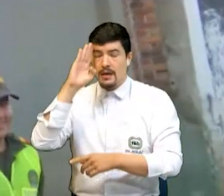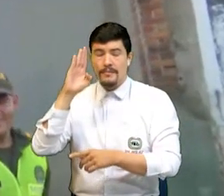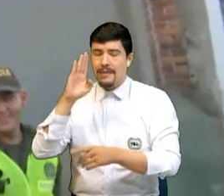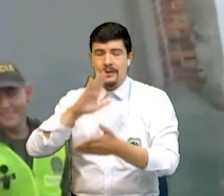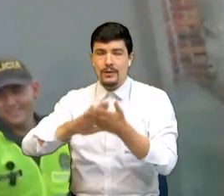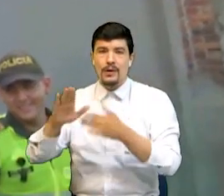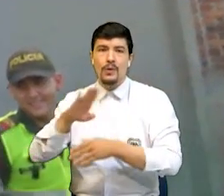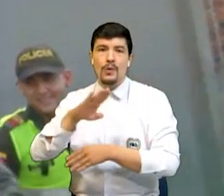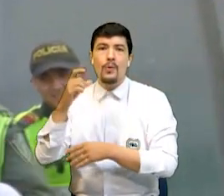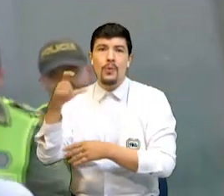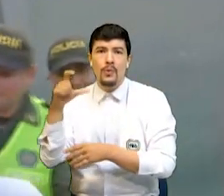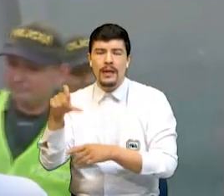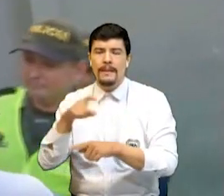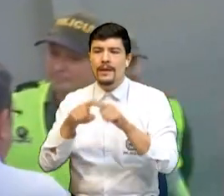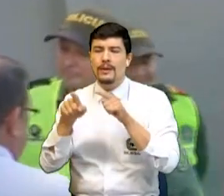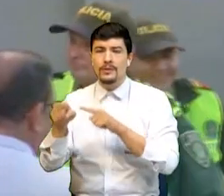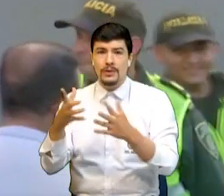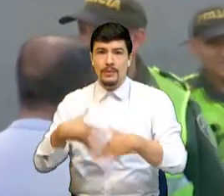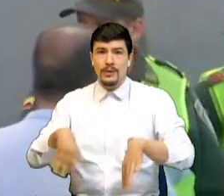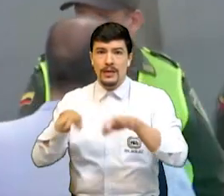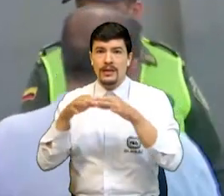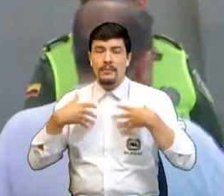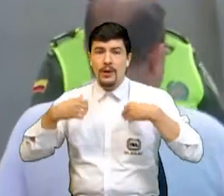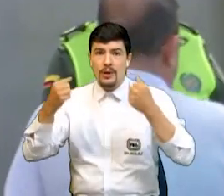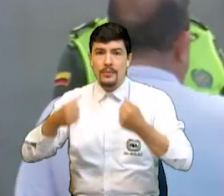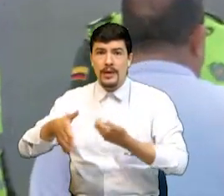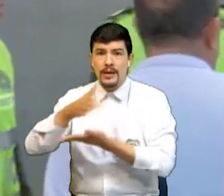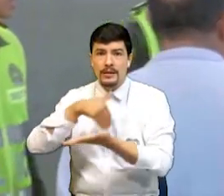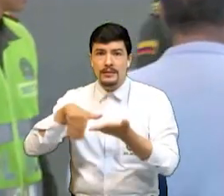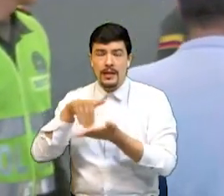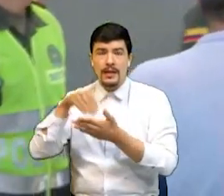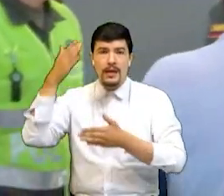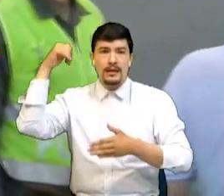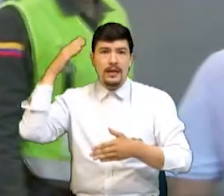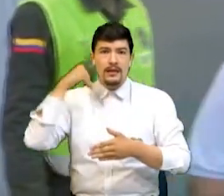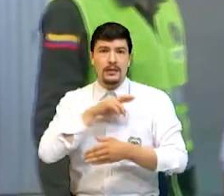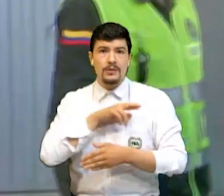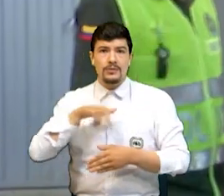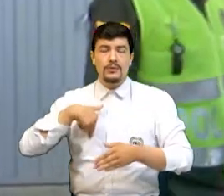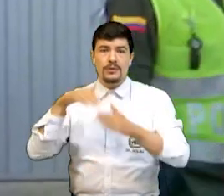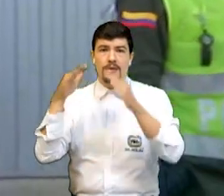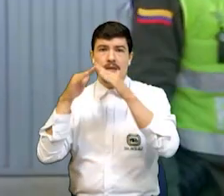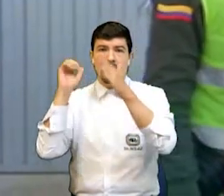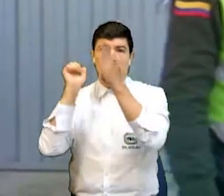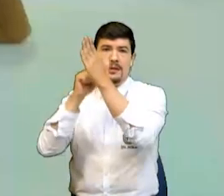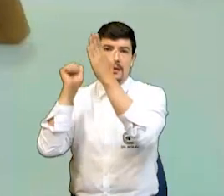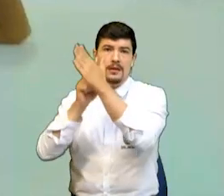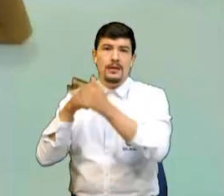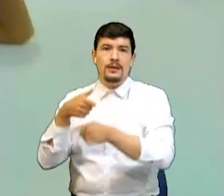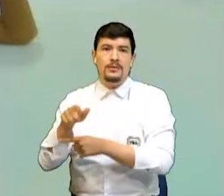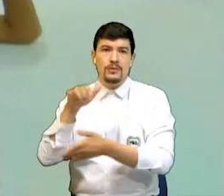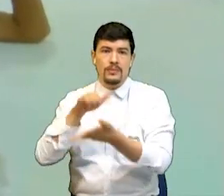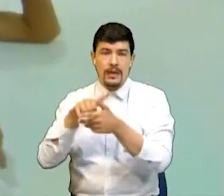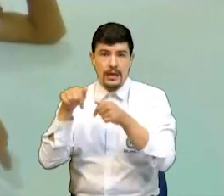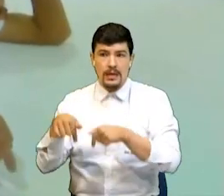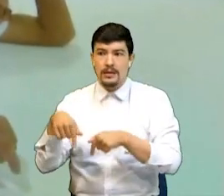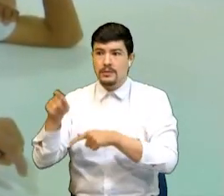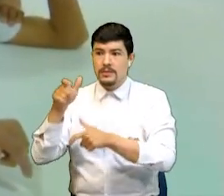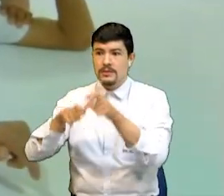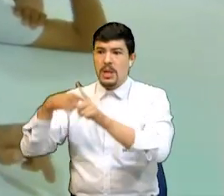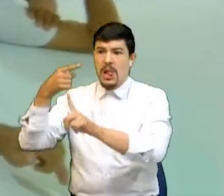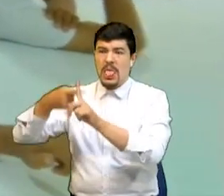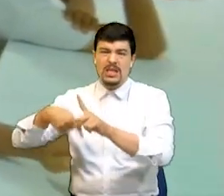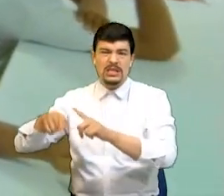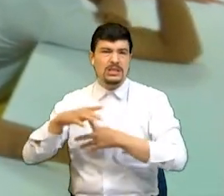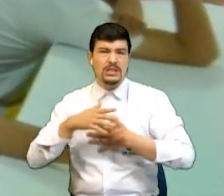tienen su propia sede antes nos tocaba estar tocando en unas casas que la rendirán y que allí también la gente de su entorno se